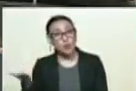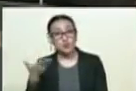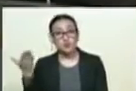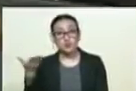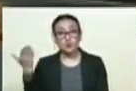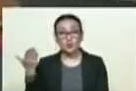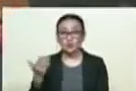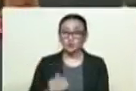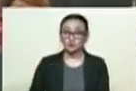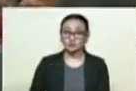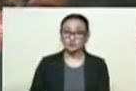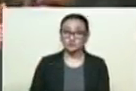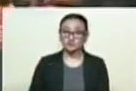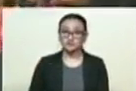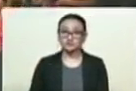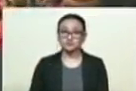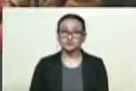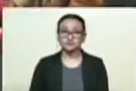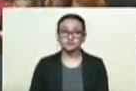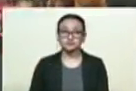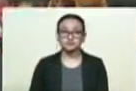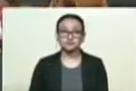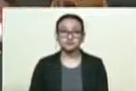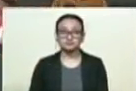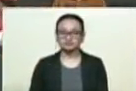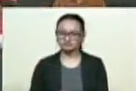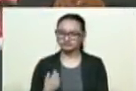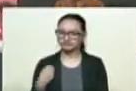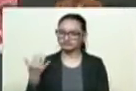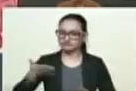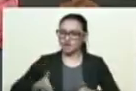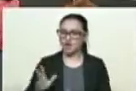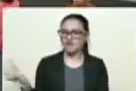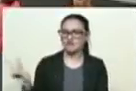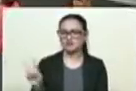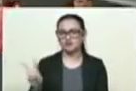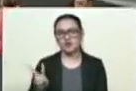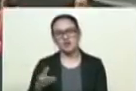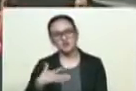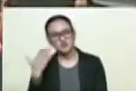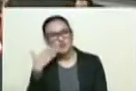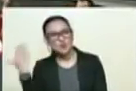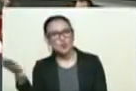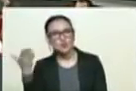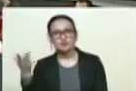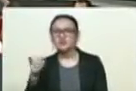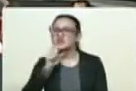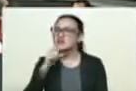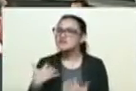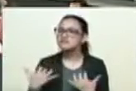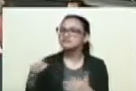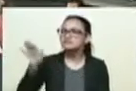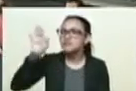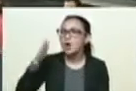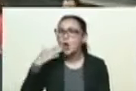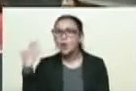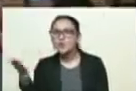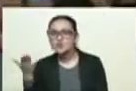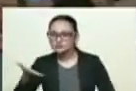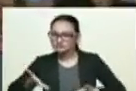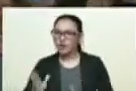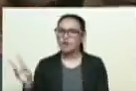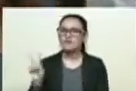muy orgullosas de ser venezolanos. Levanten la mano los que se sienten orgullosos de haber nacido